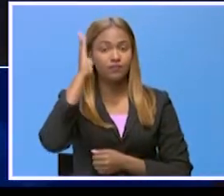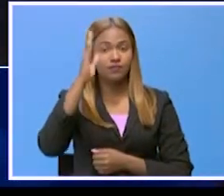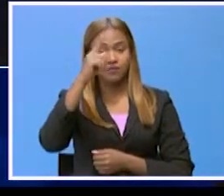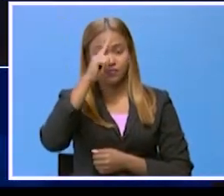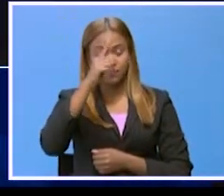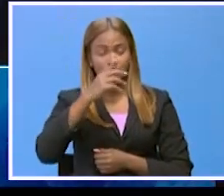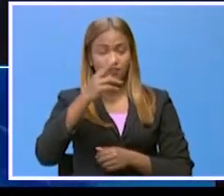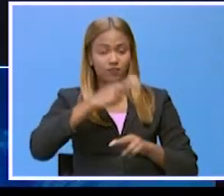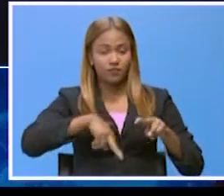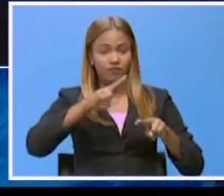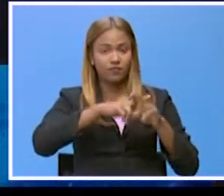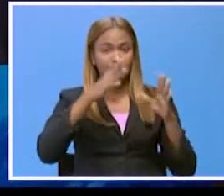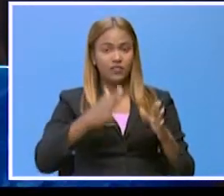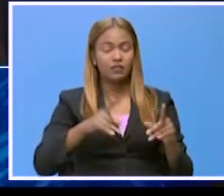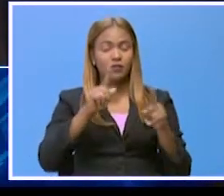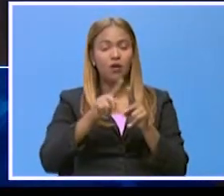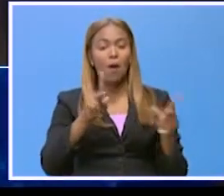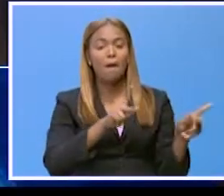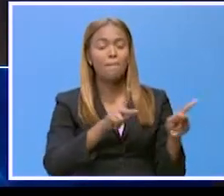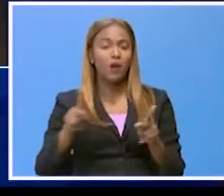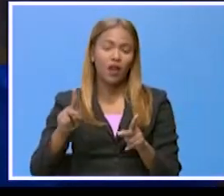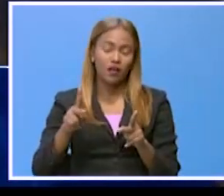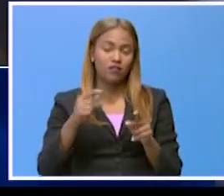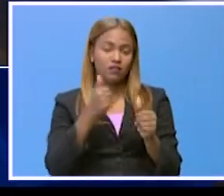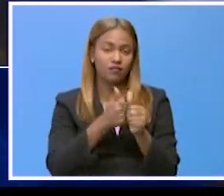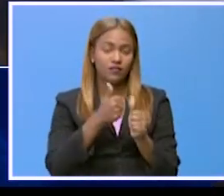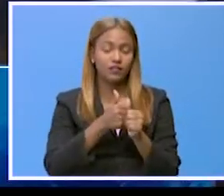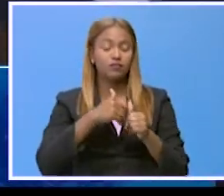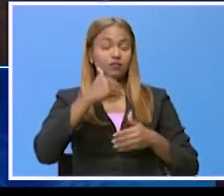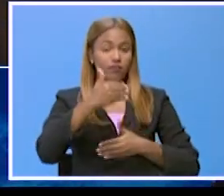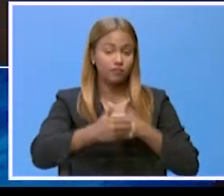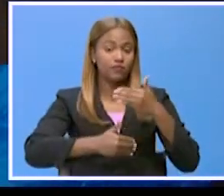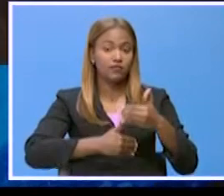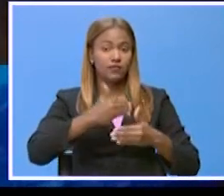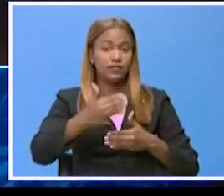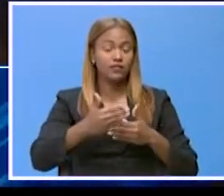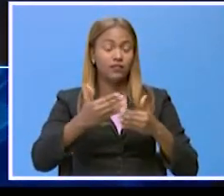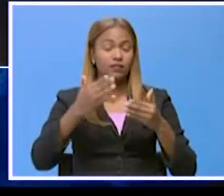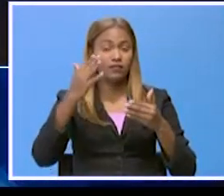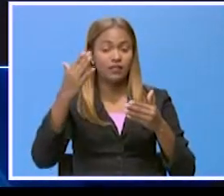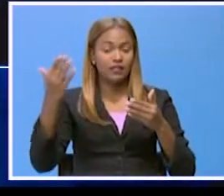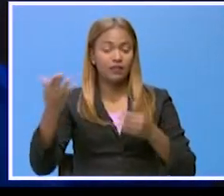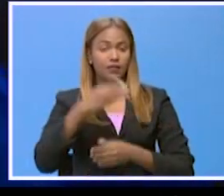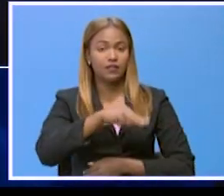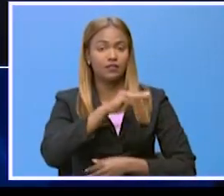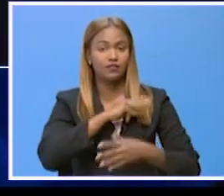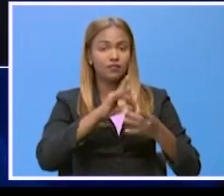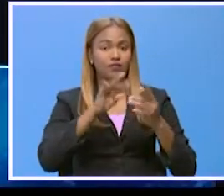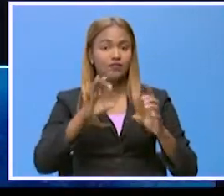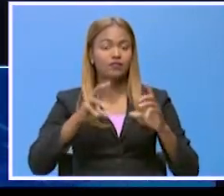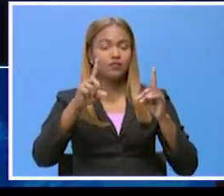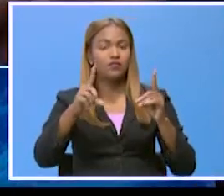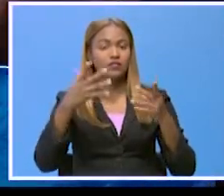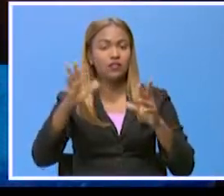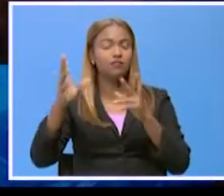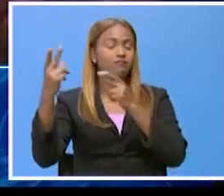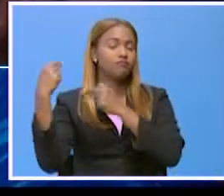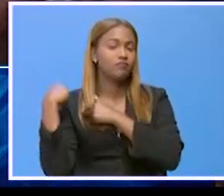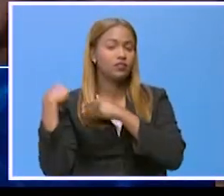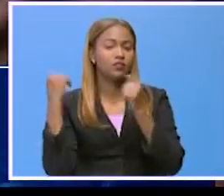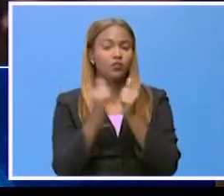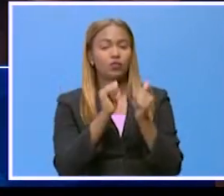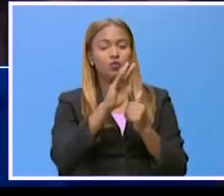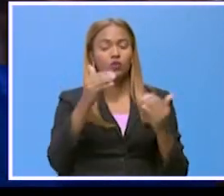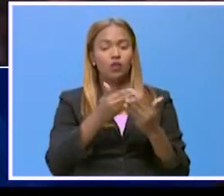el nacional pero piloto y poco a poco fue el ministro de educación se ha comprometido con